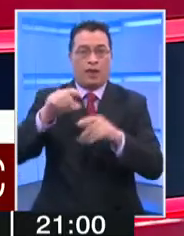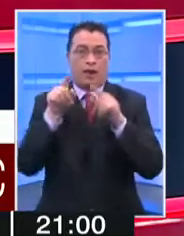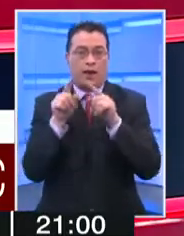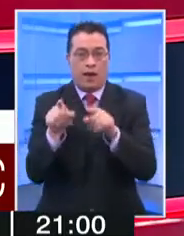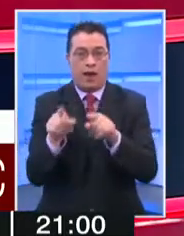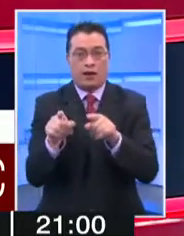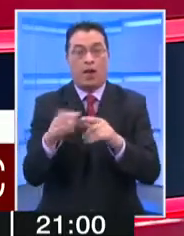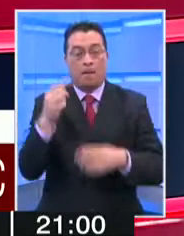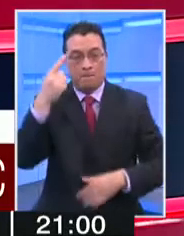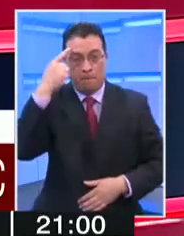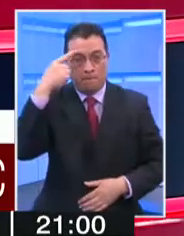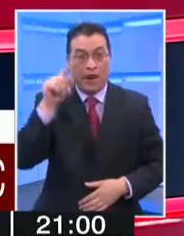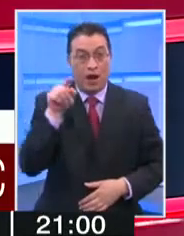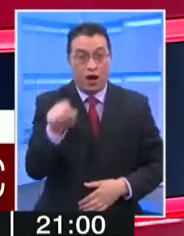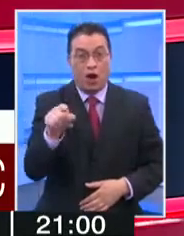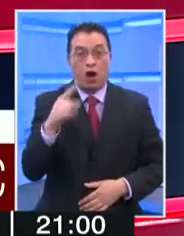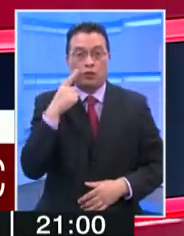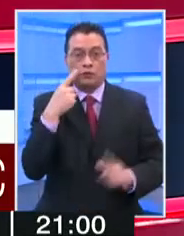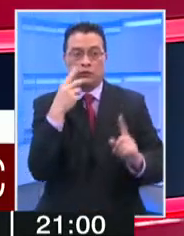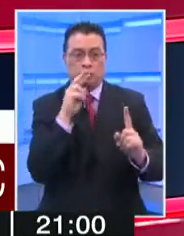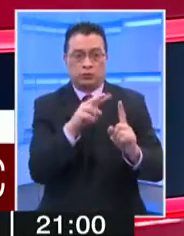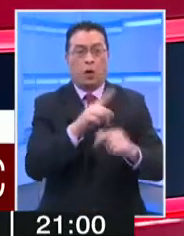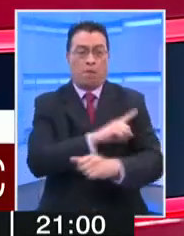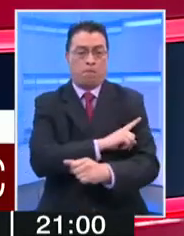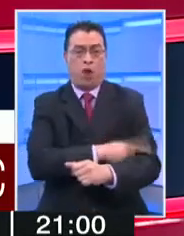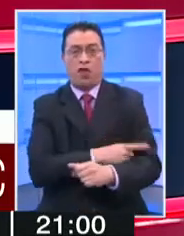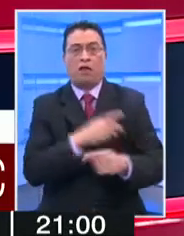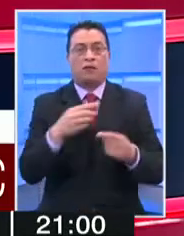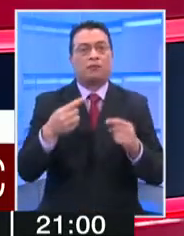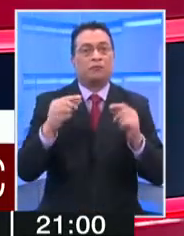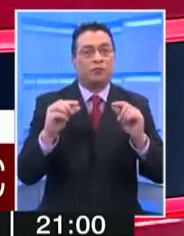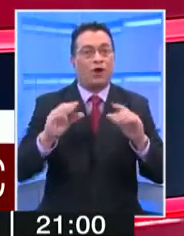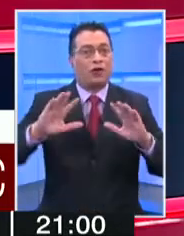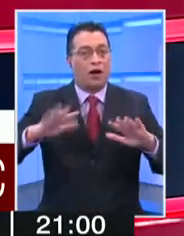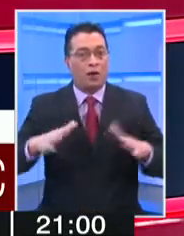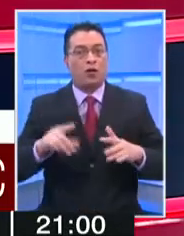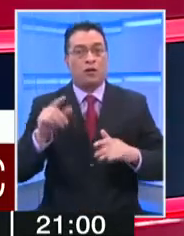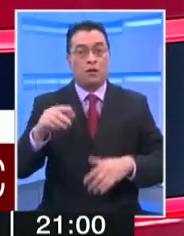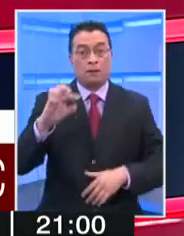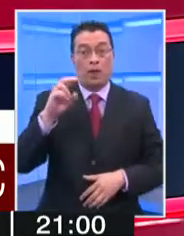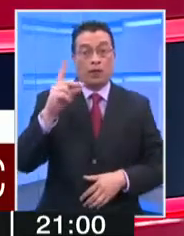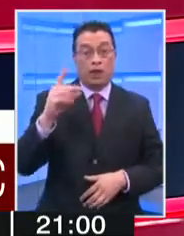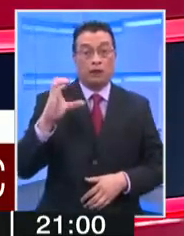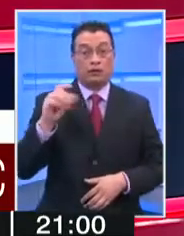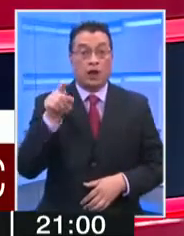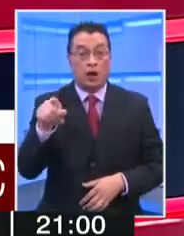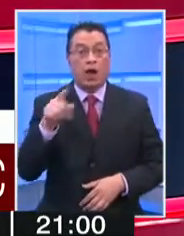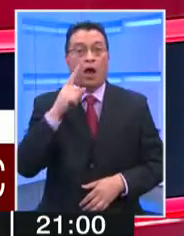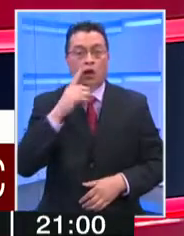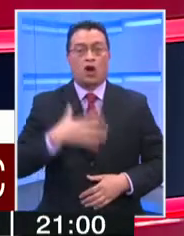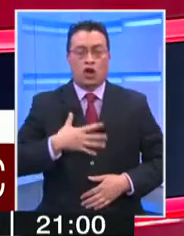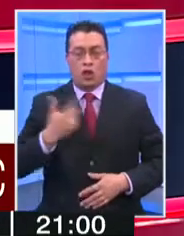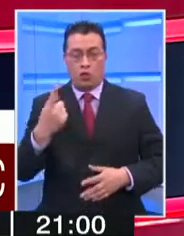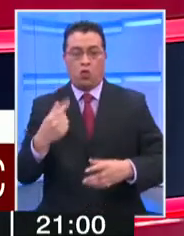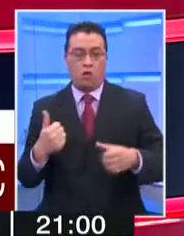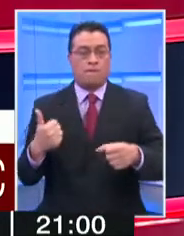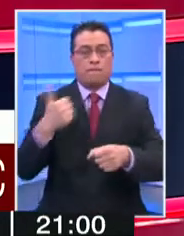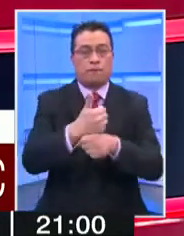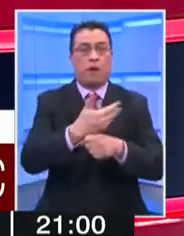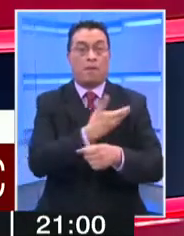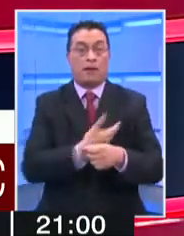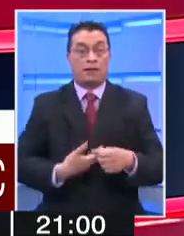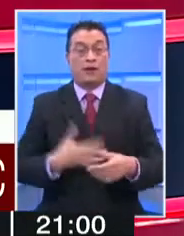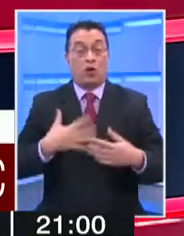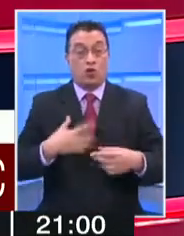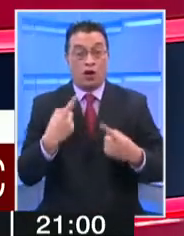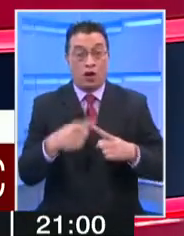pero desdibujada en poder e influencia aunque el partido determinó contar con un candidato no ha aclarado si éste